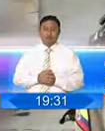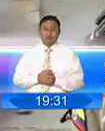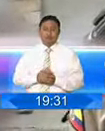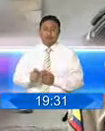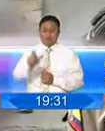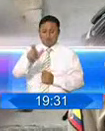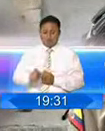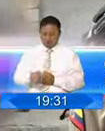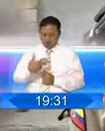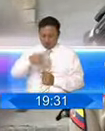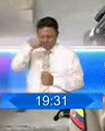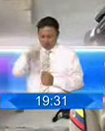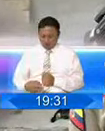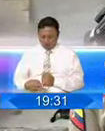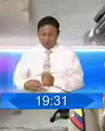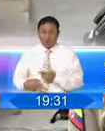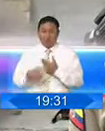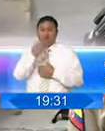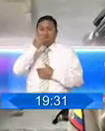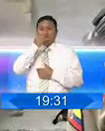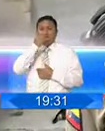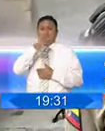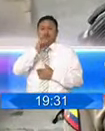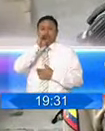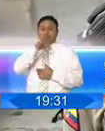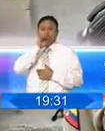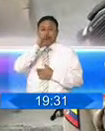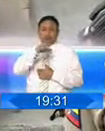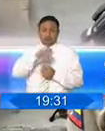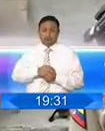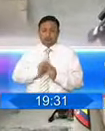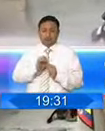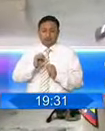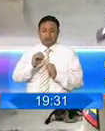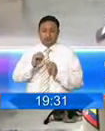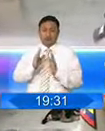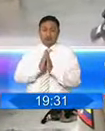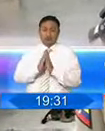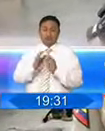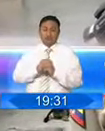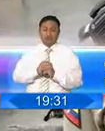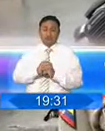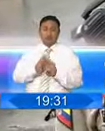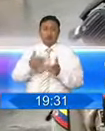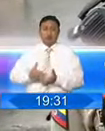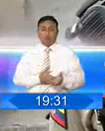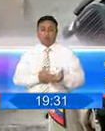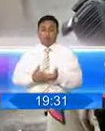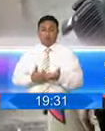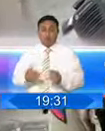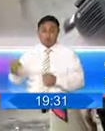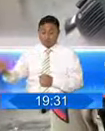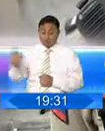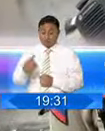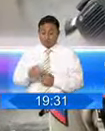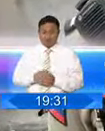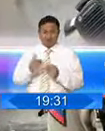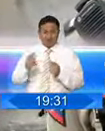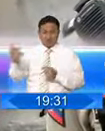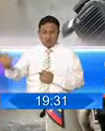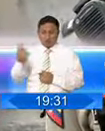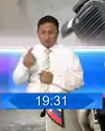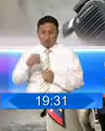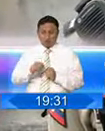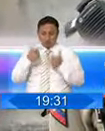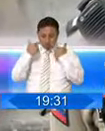completamente tendida y emanando sangre por la boca y por la nariz. Asimismo llamamos a la unidad alfa de los bomberos, la cual acudió al auxilio